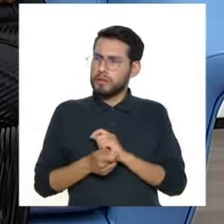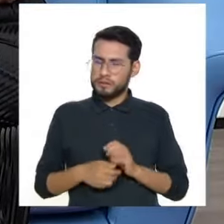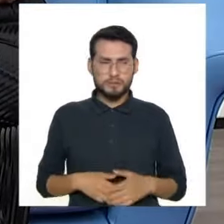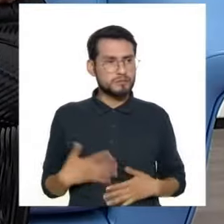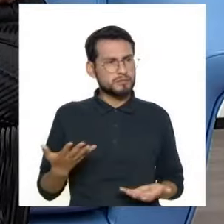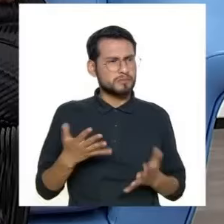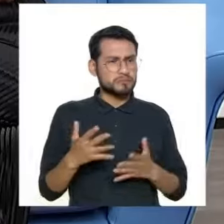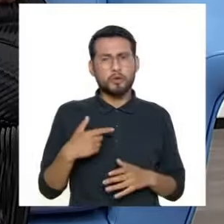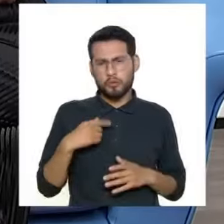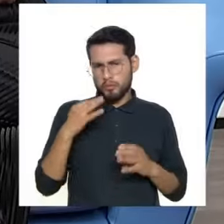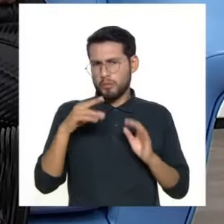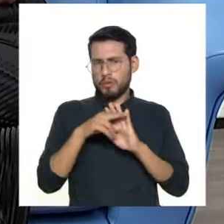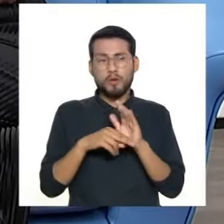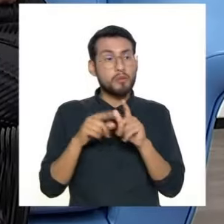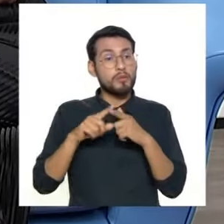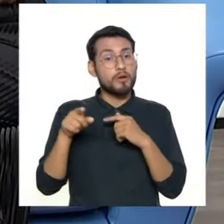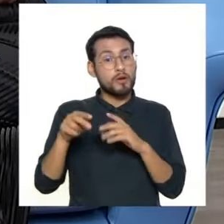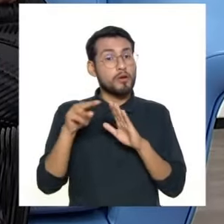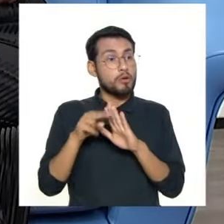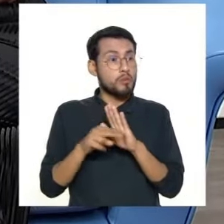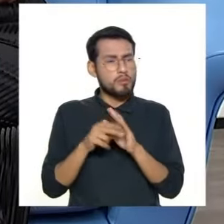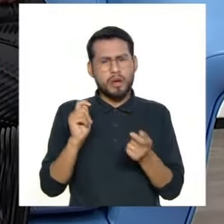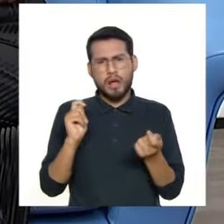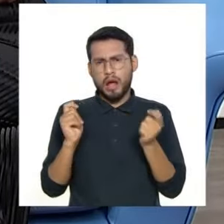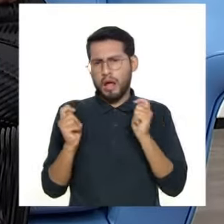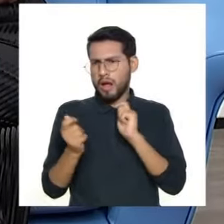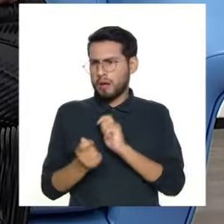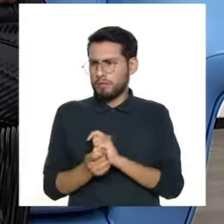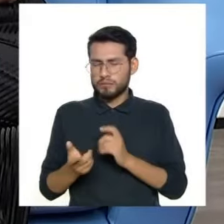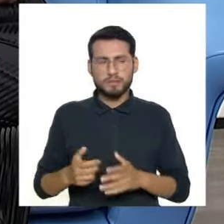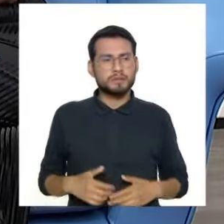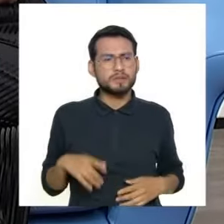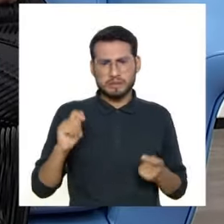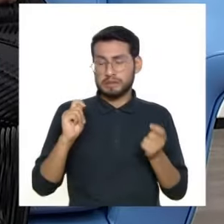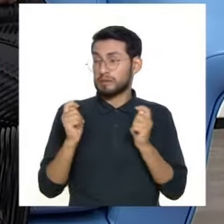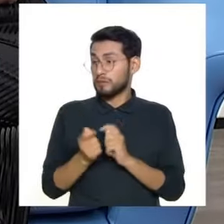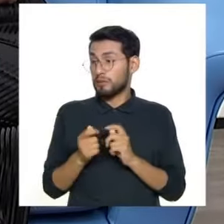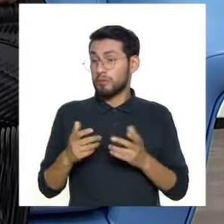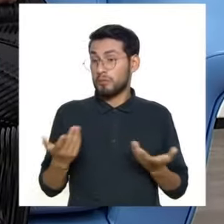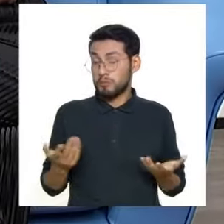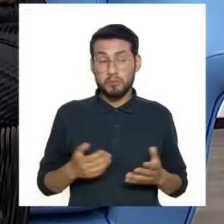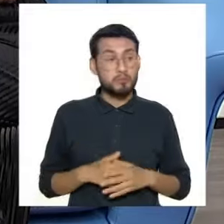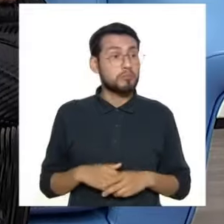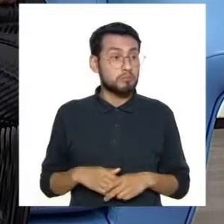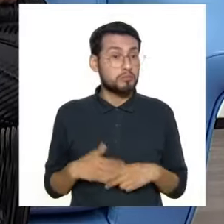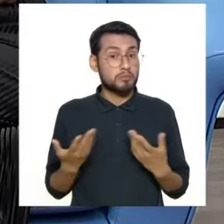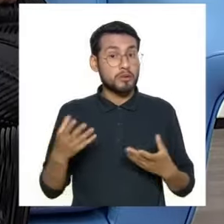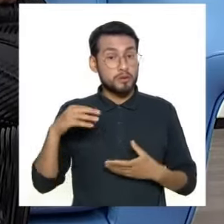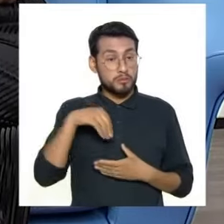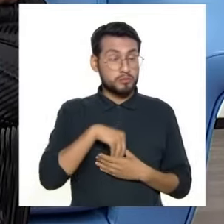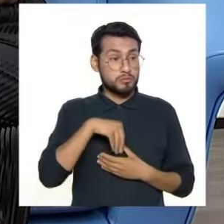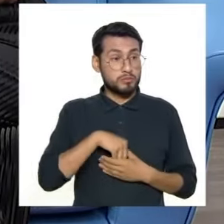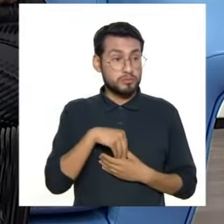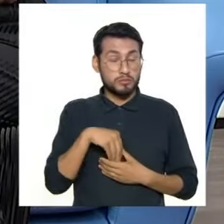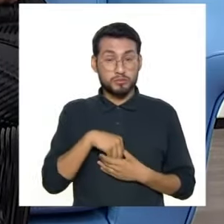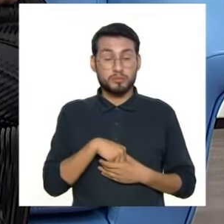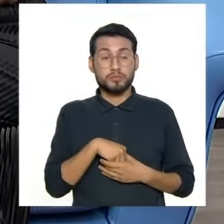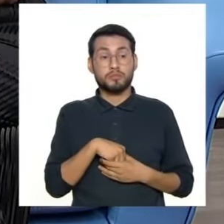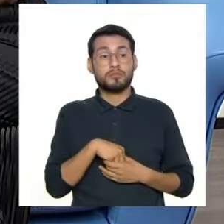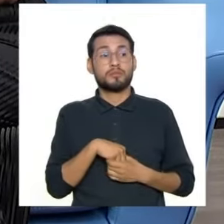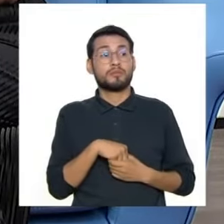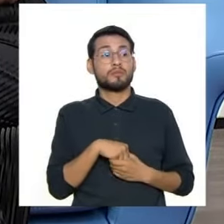tiene más o menos una norma no pero esa Norma a veces se cambia y ese cambio puede ser producto casualmente de que adentro está